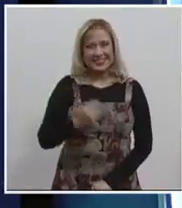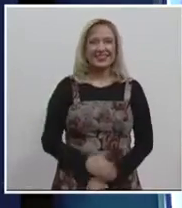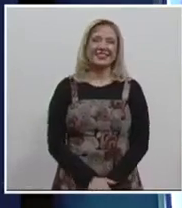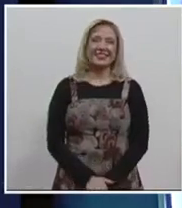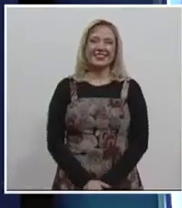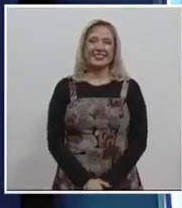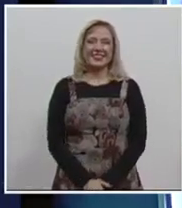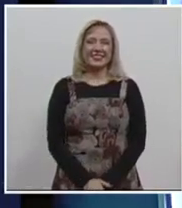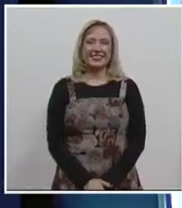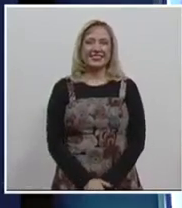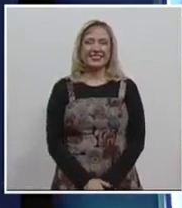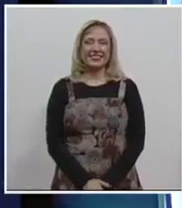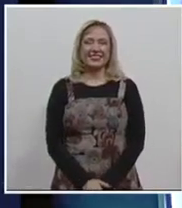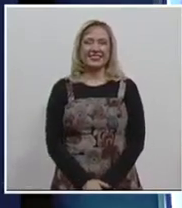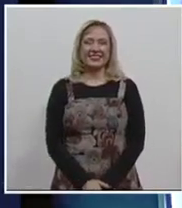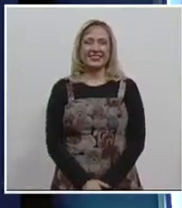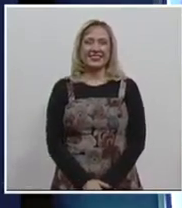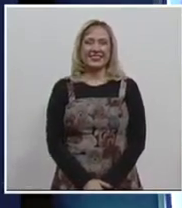escuchamos.